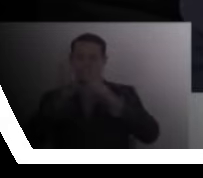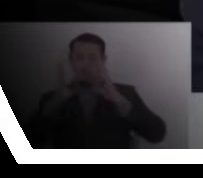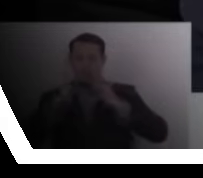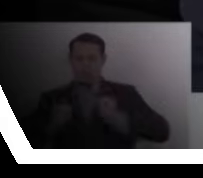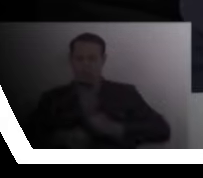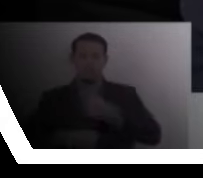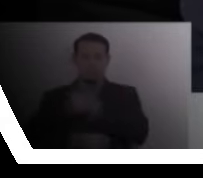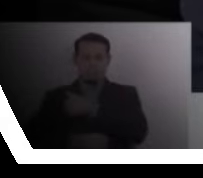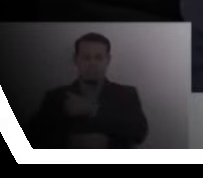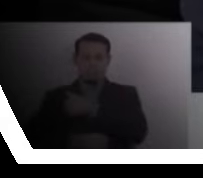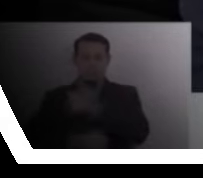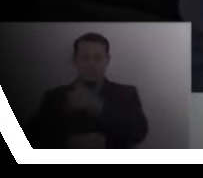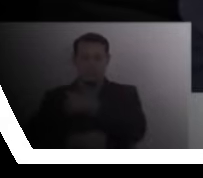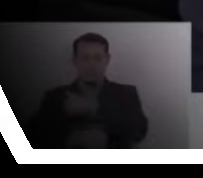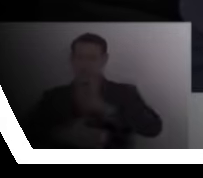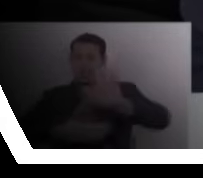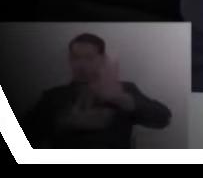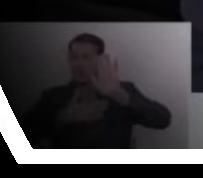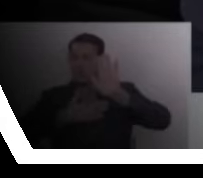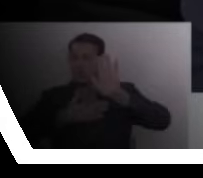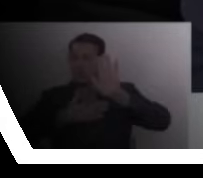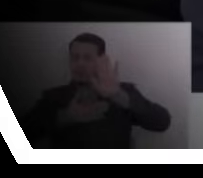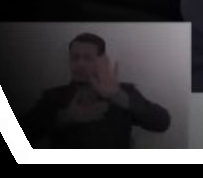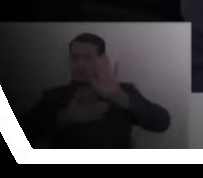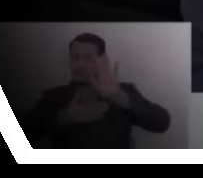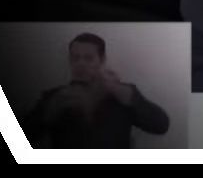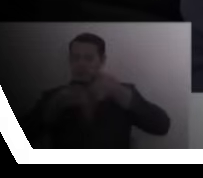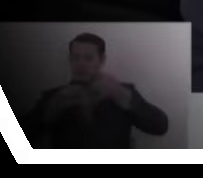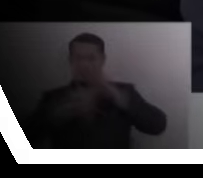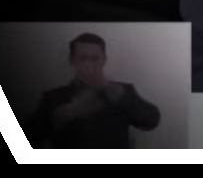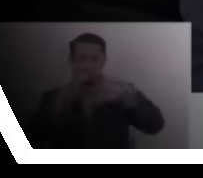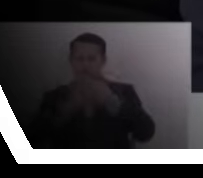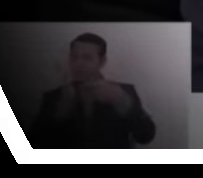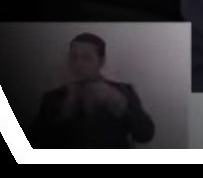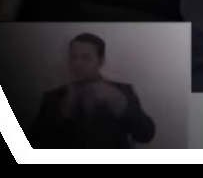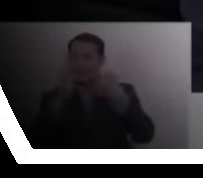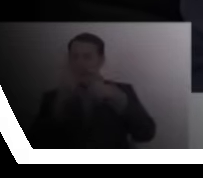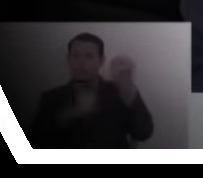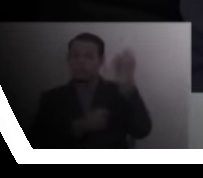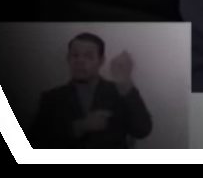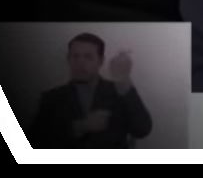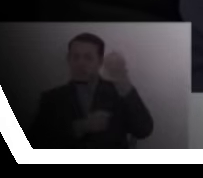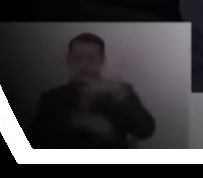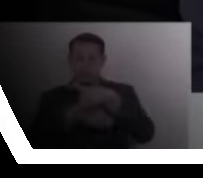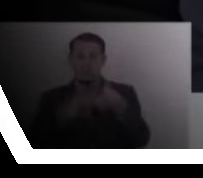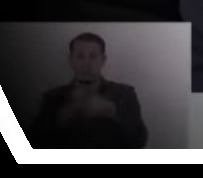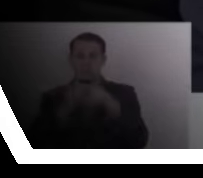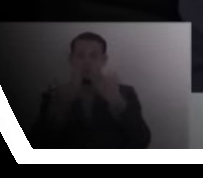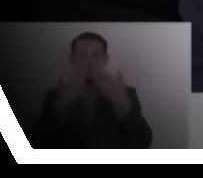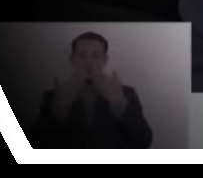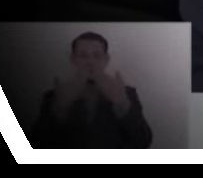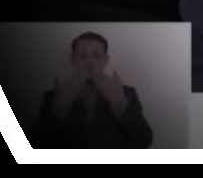gobierno responsable y hay que cumplir en tiempo inform forma con todas esas deudas pero es importante diputado destacar